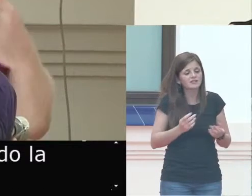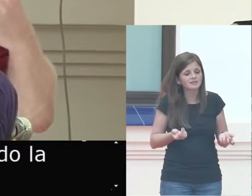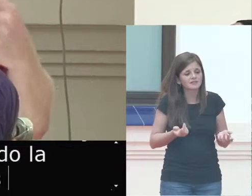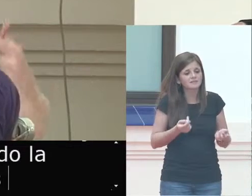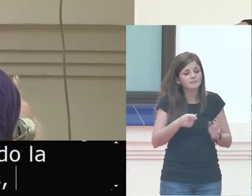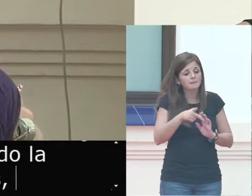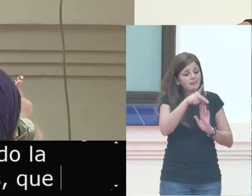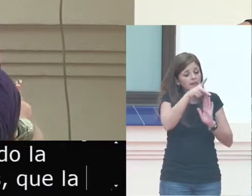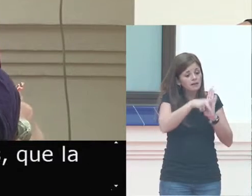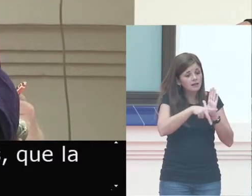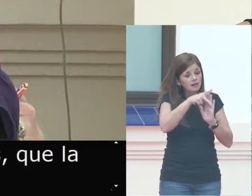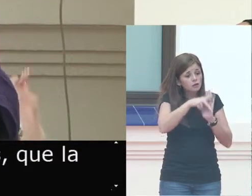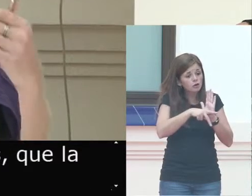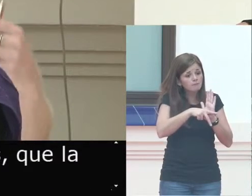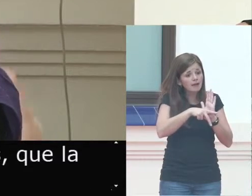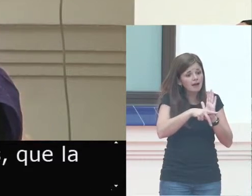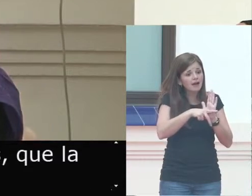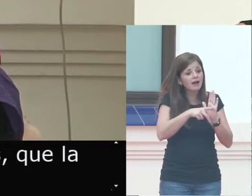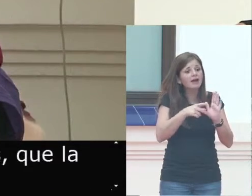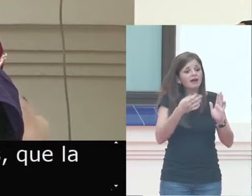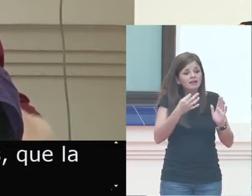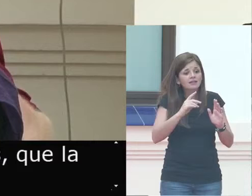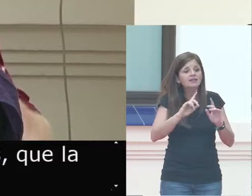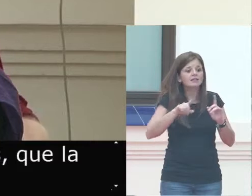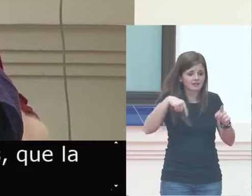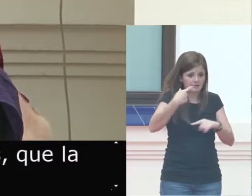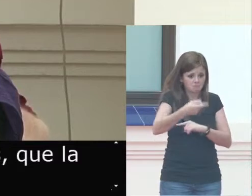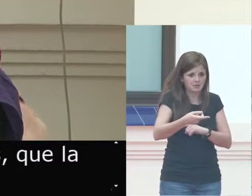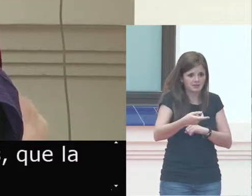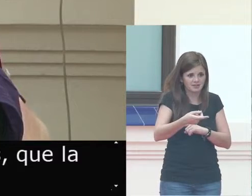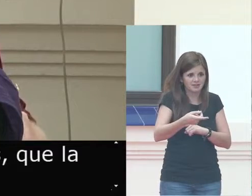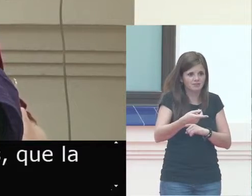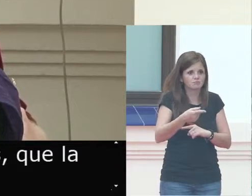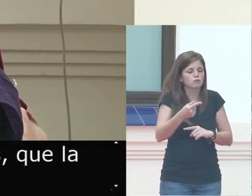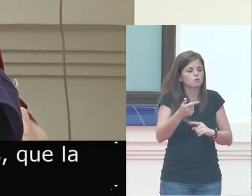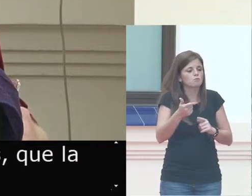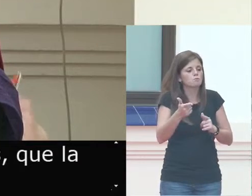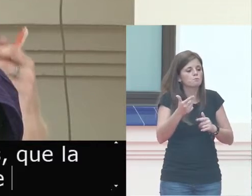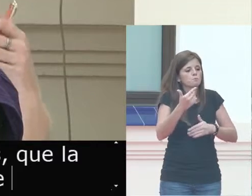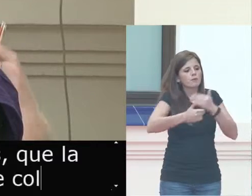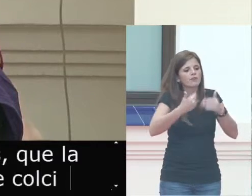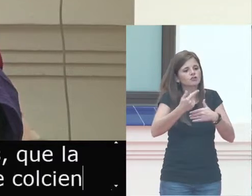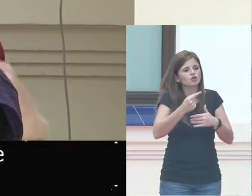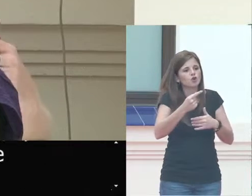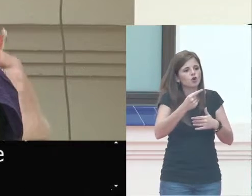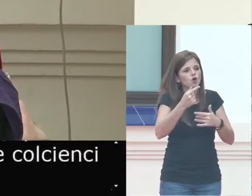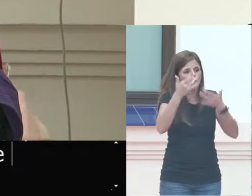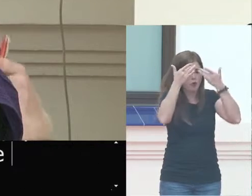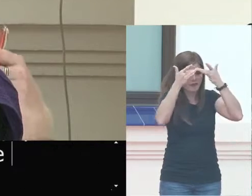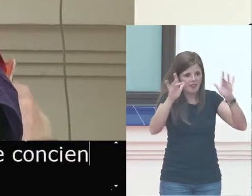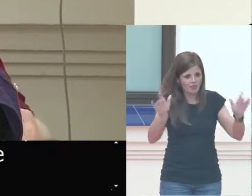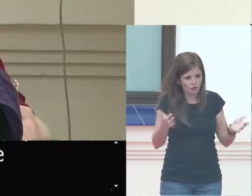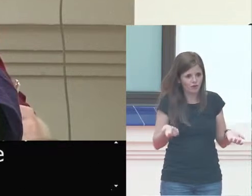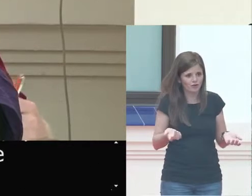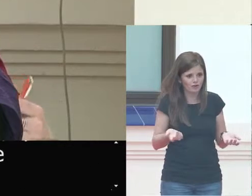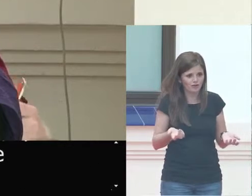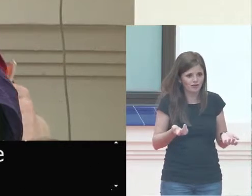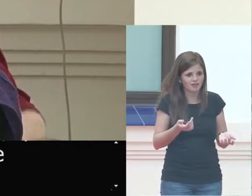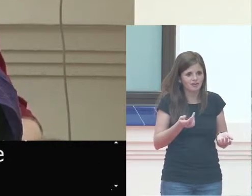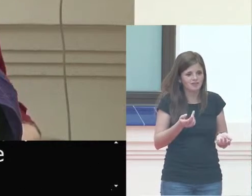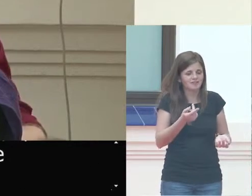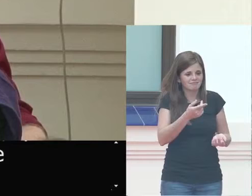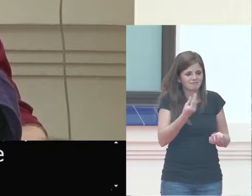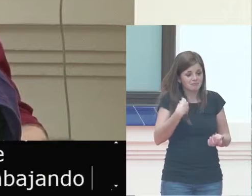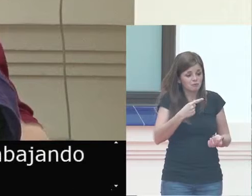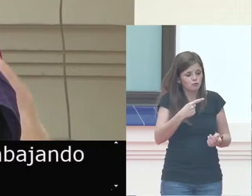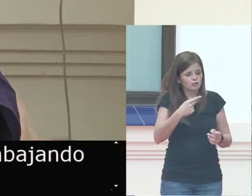norma viene detrás de un proceso de concienciación por los que están trabajando en el